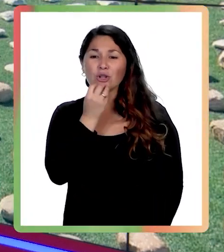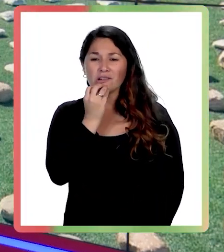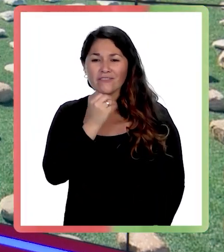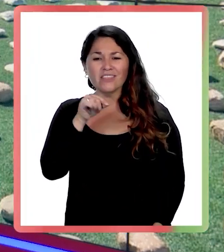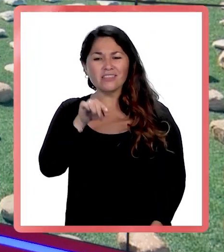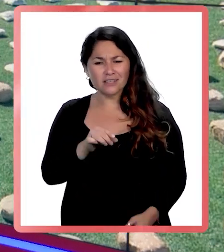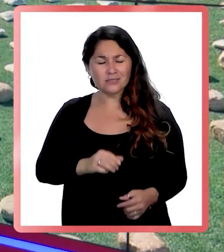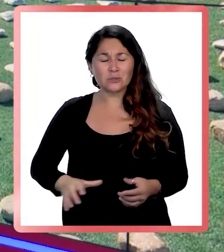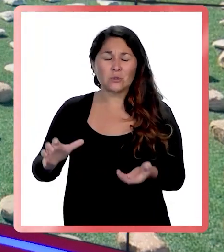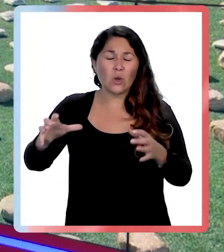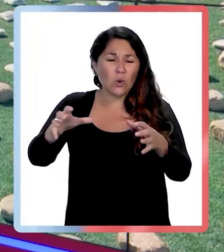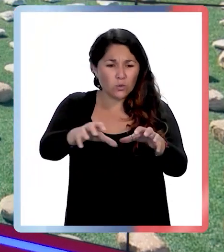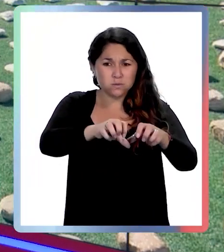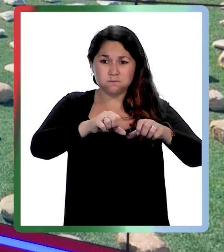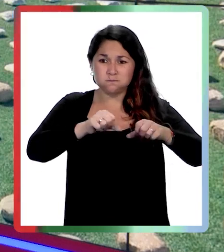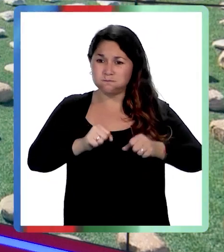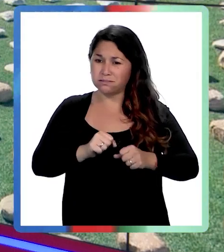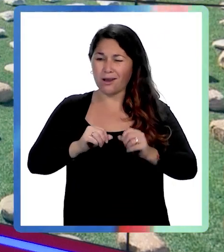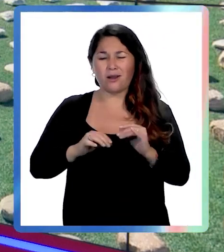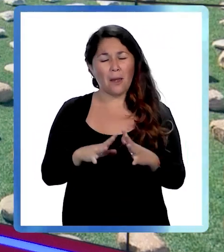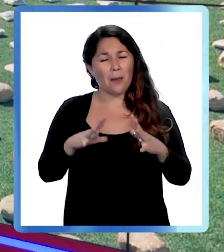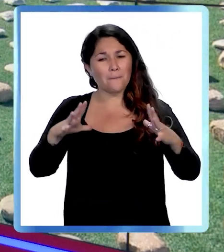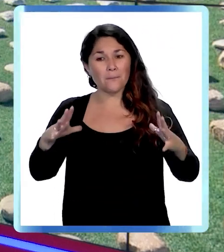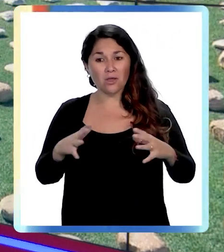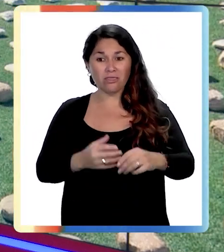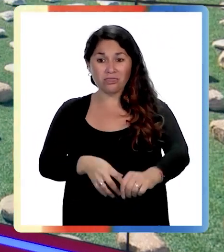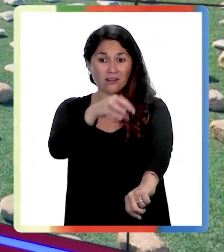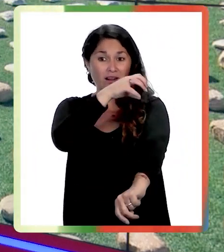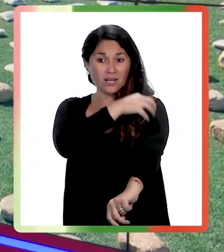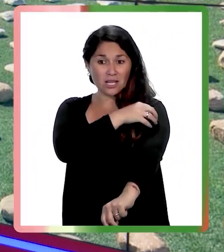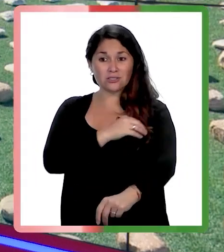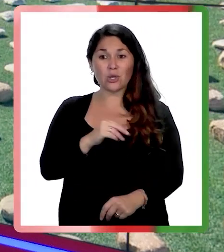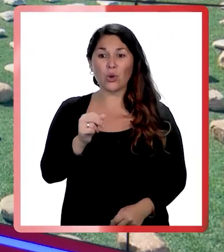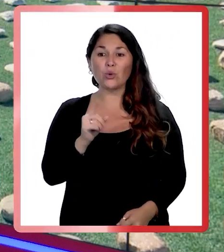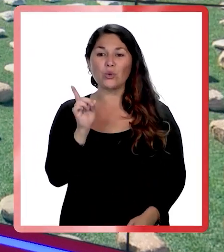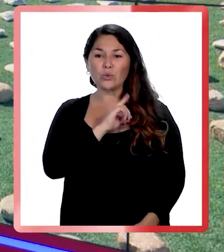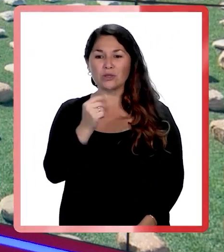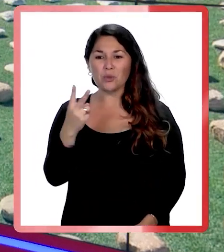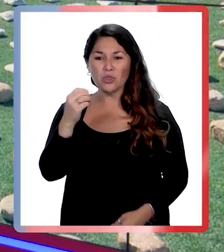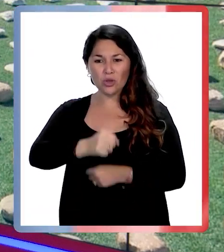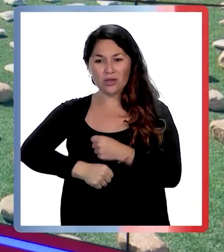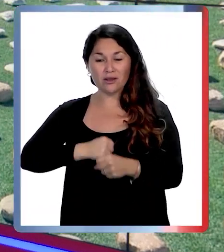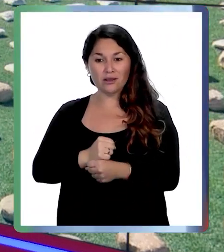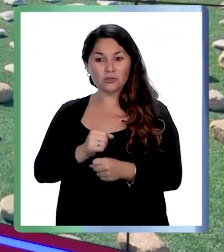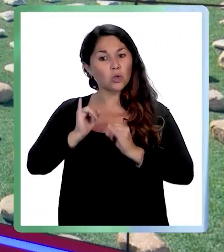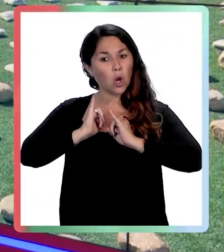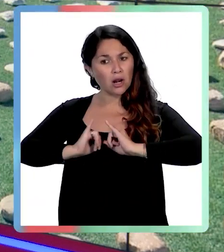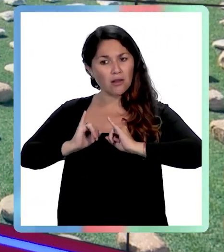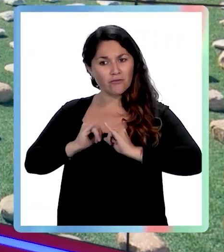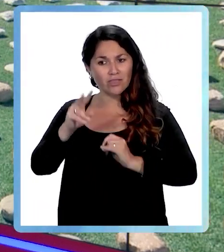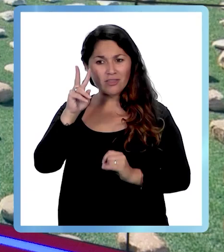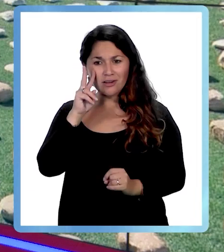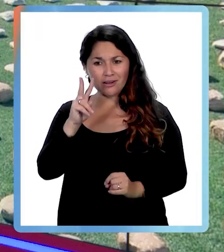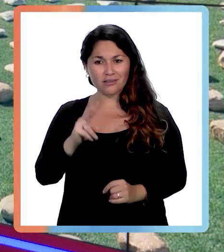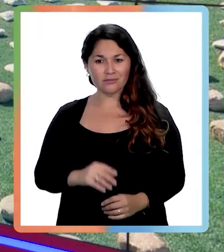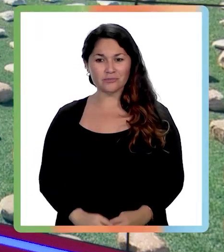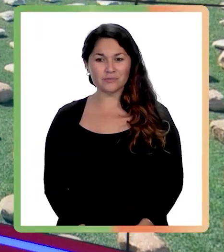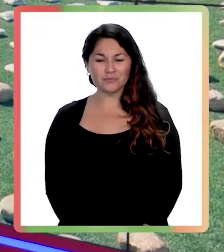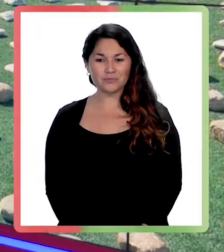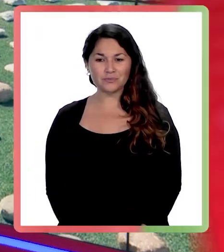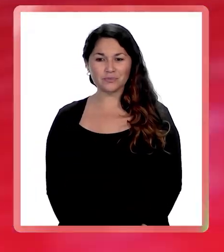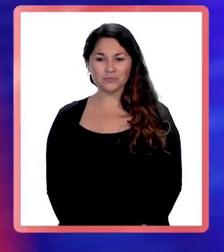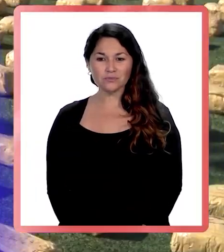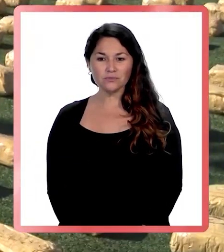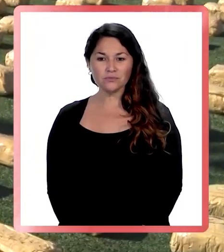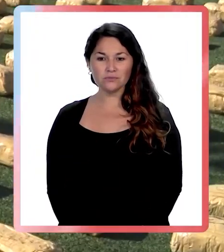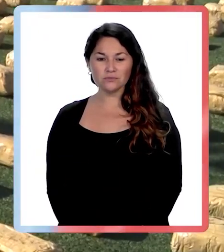el operativo más importante llevado a cabo en la región en los últimos 2 años. Los detalles los revisamos con Antofagasta Televisión.